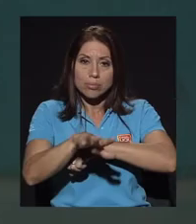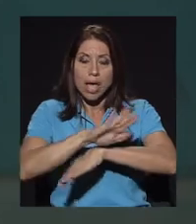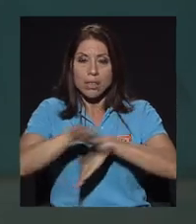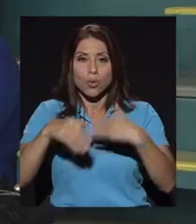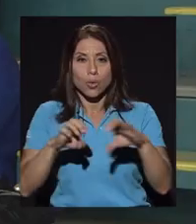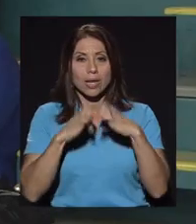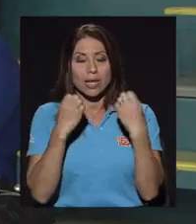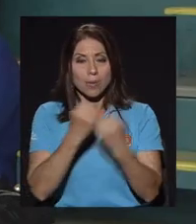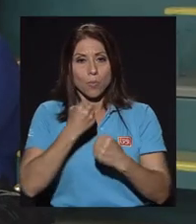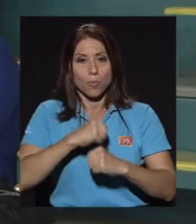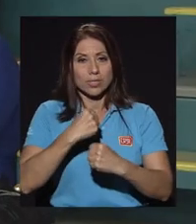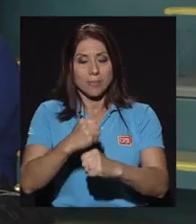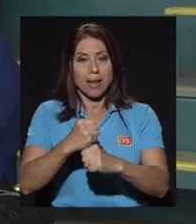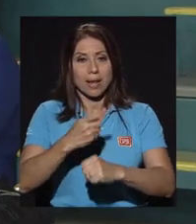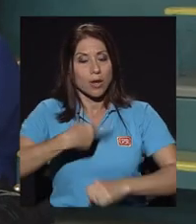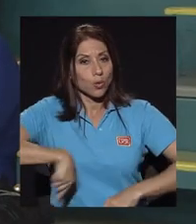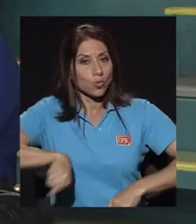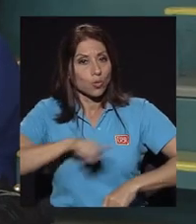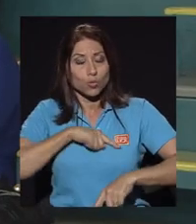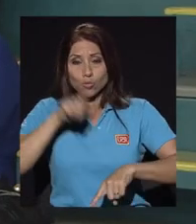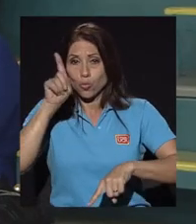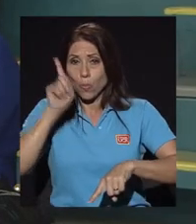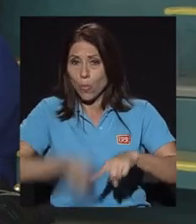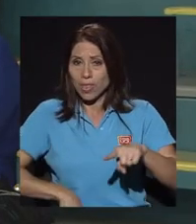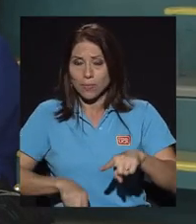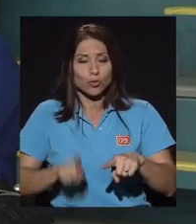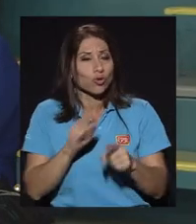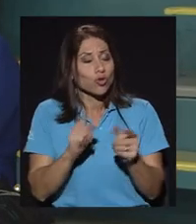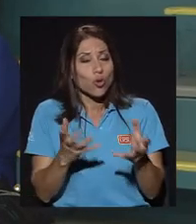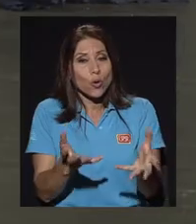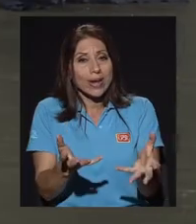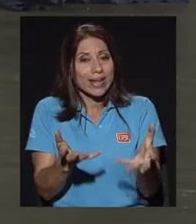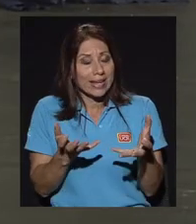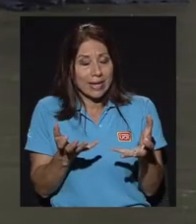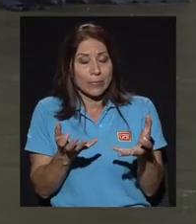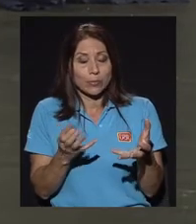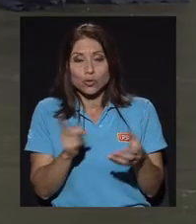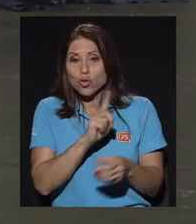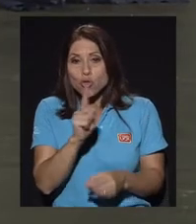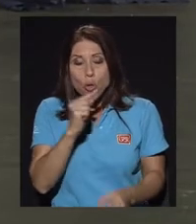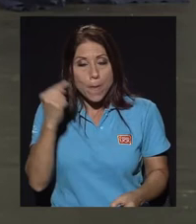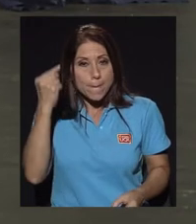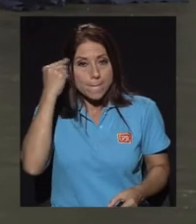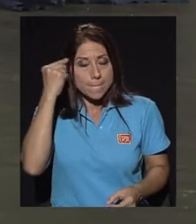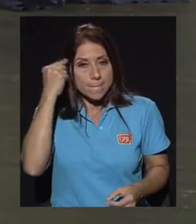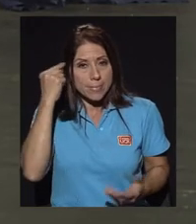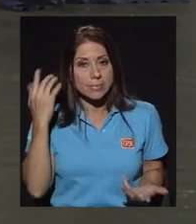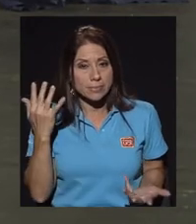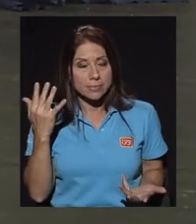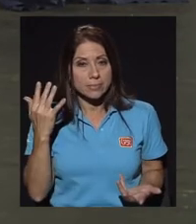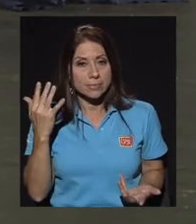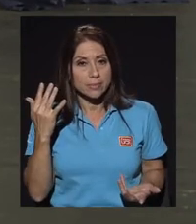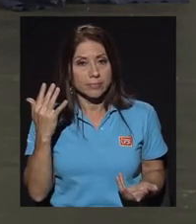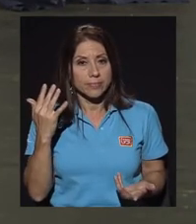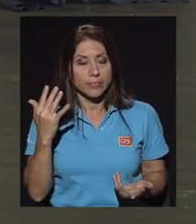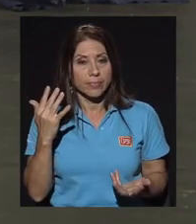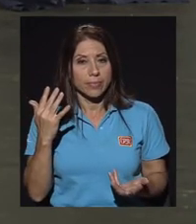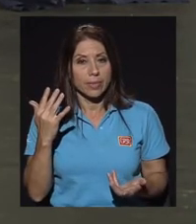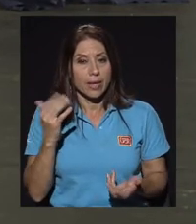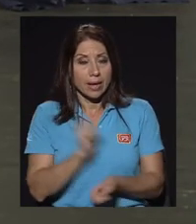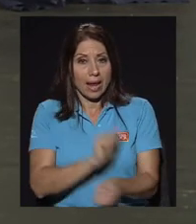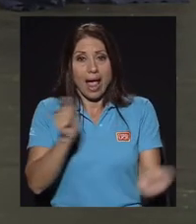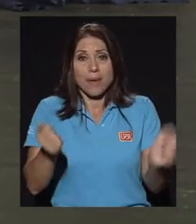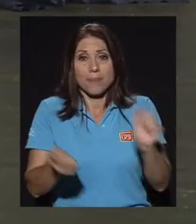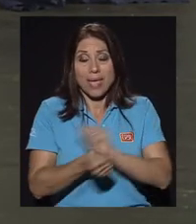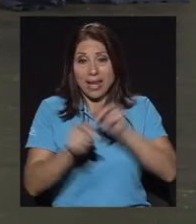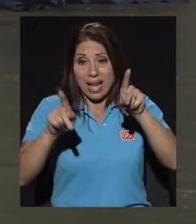equipo municipal, ¿ya? No podemos, ni pretendemos, ni sería sensato cambiar